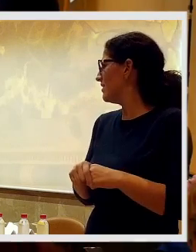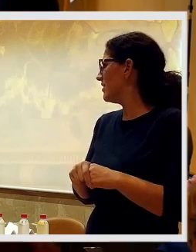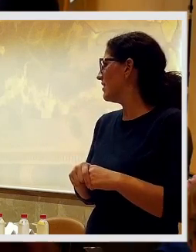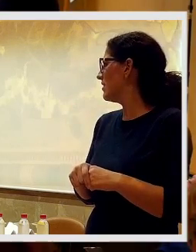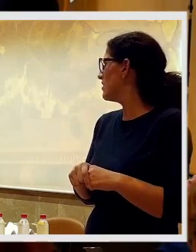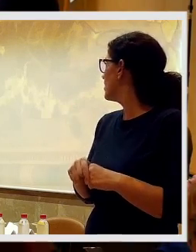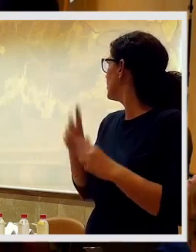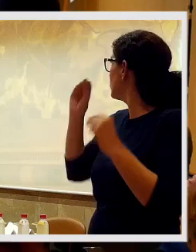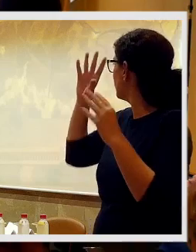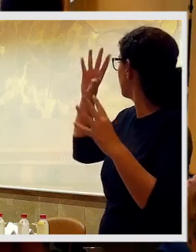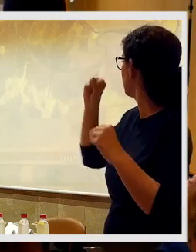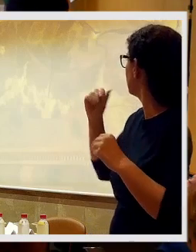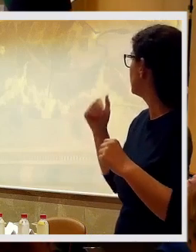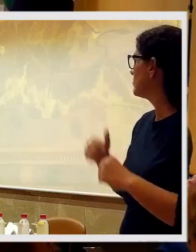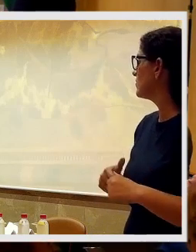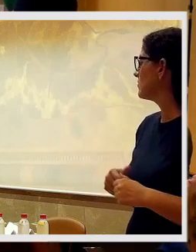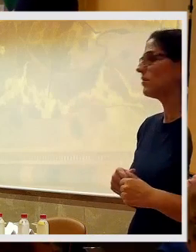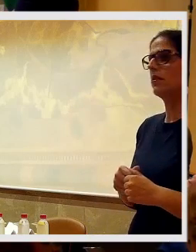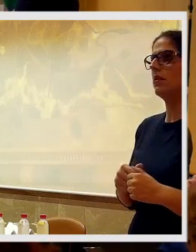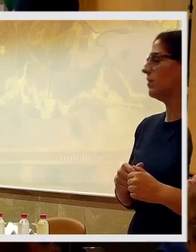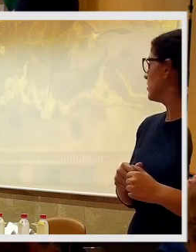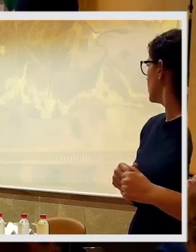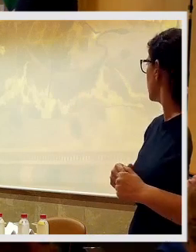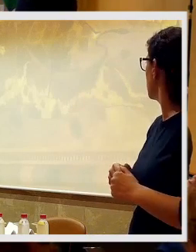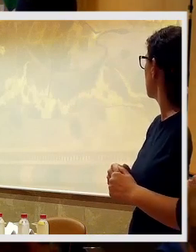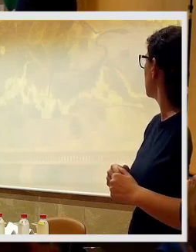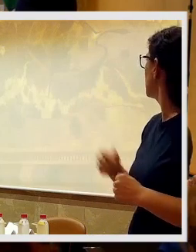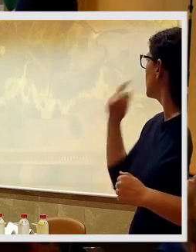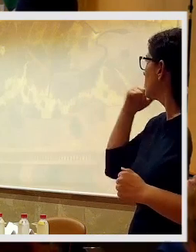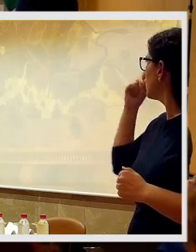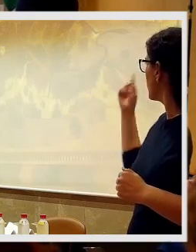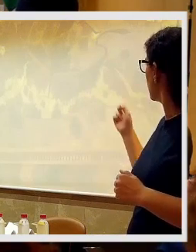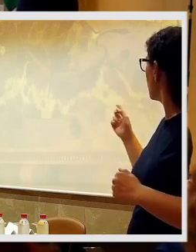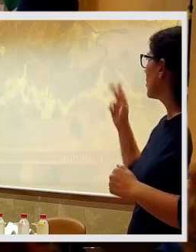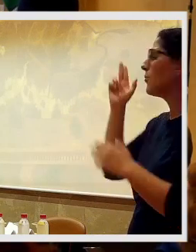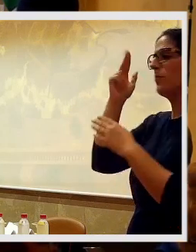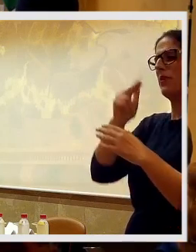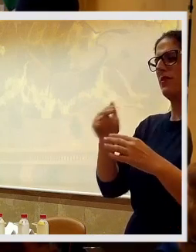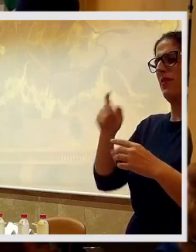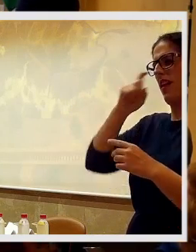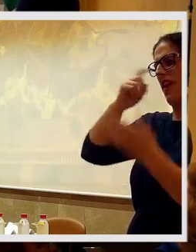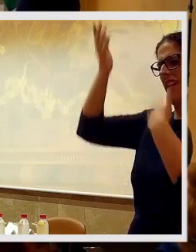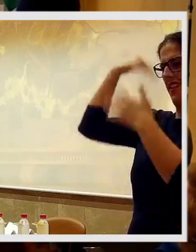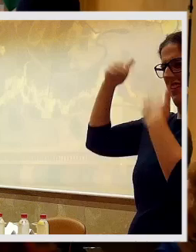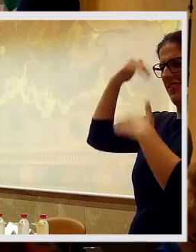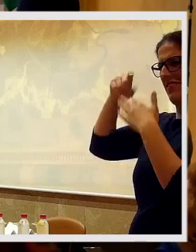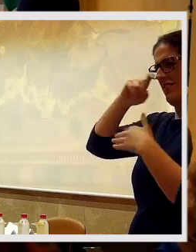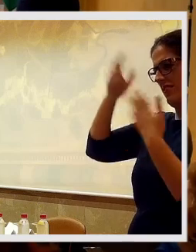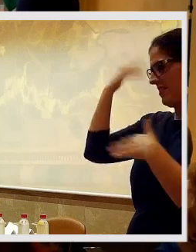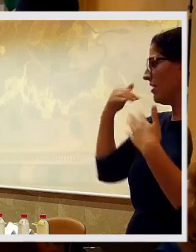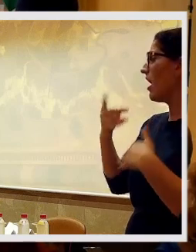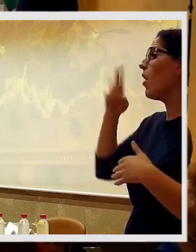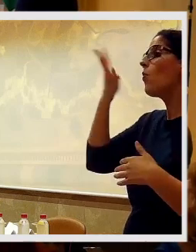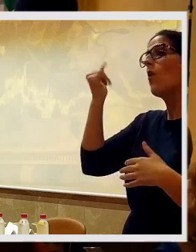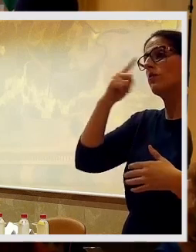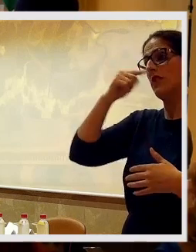no se puede apagar mucho más, pero ahí tenemos una pintura de Creta. Hace 4000 años se